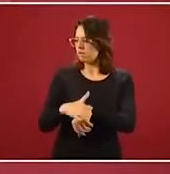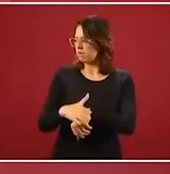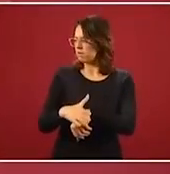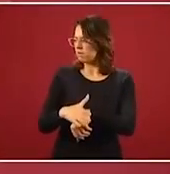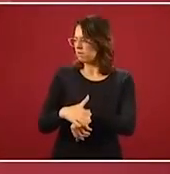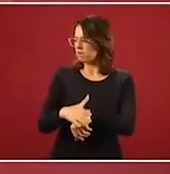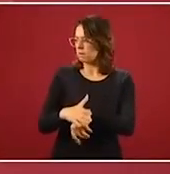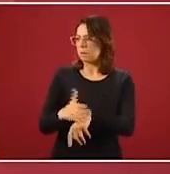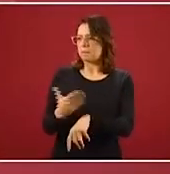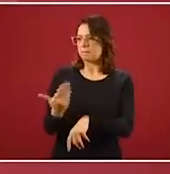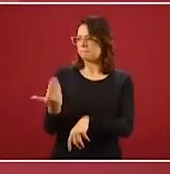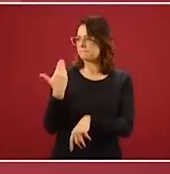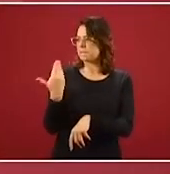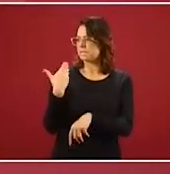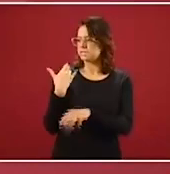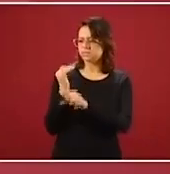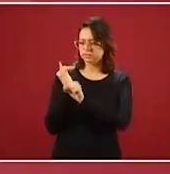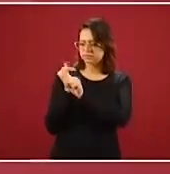reciente